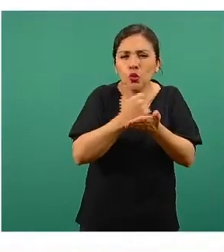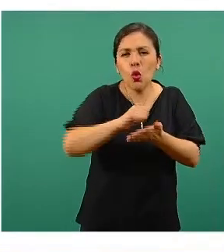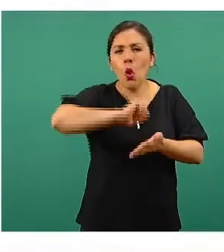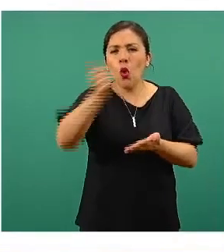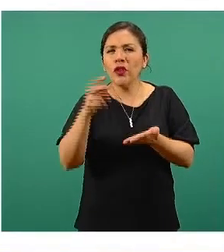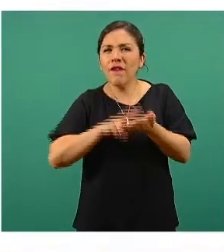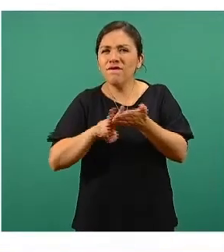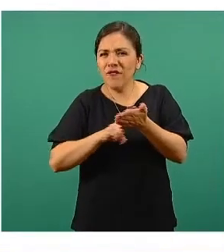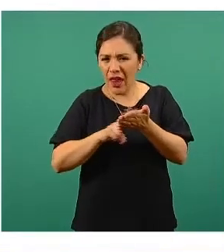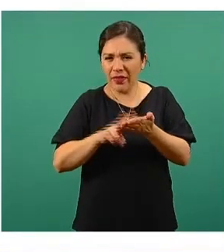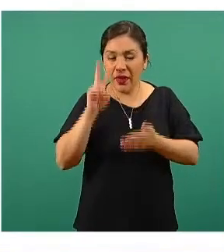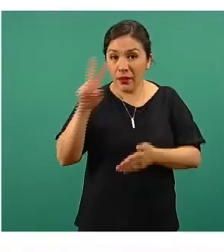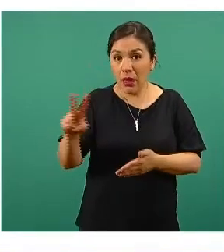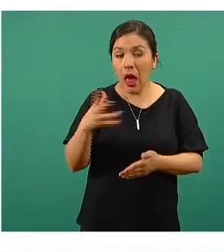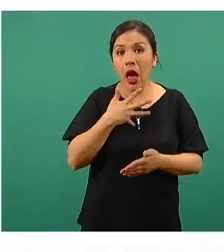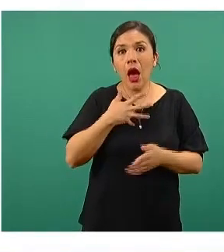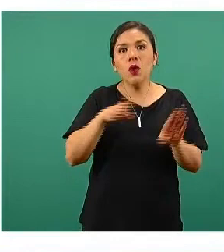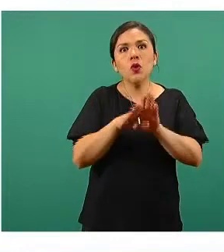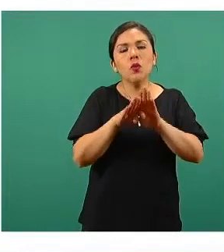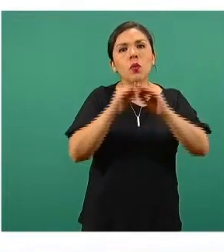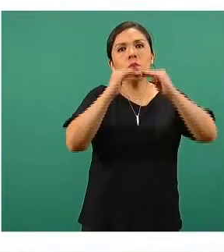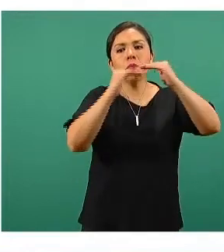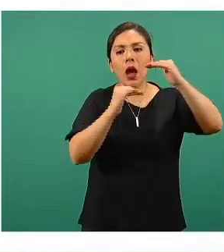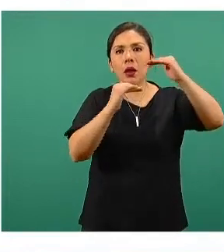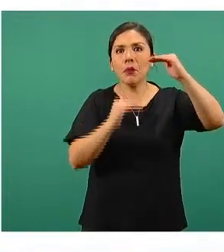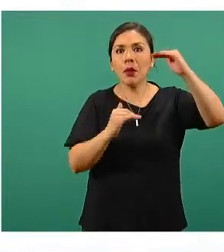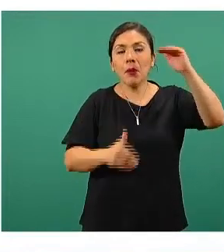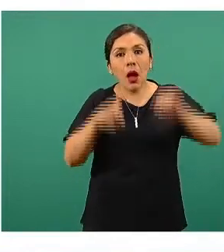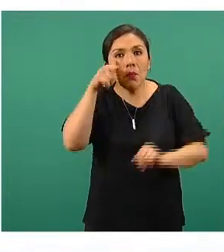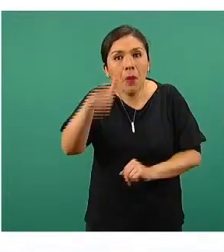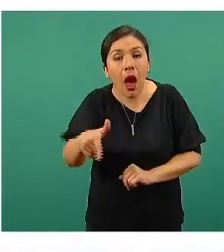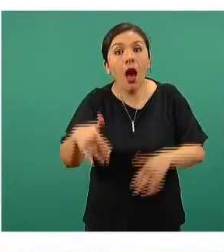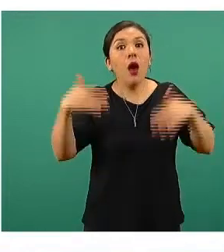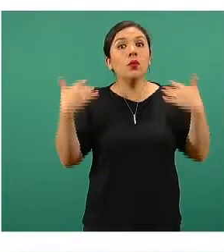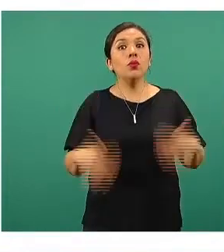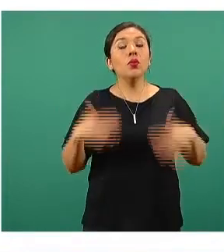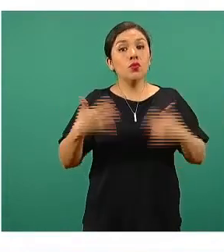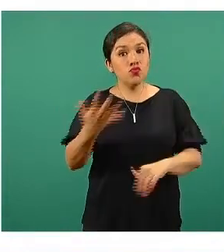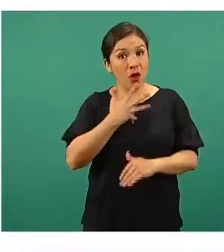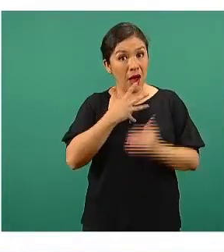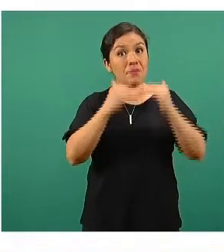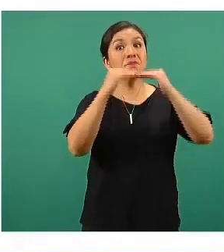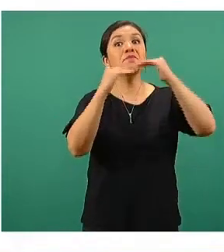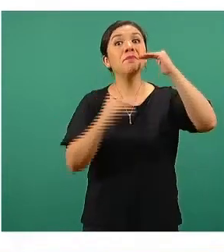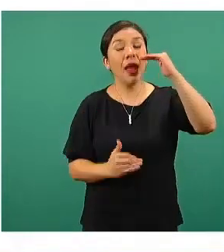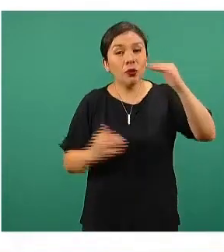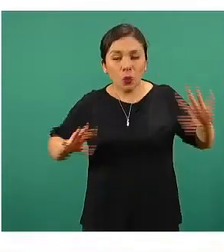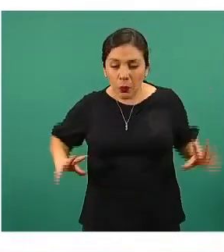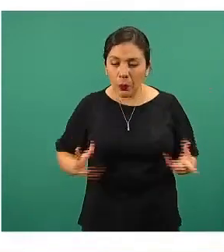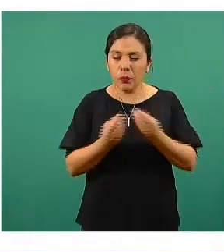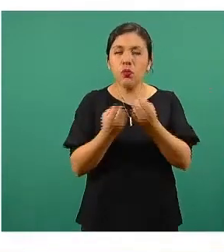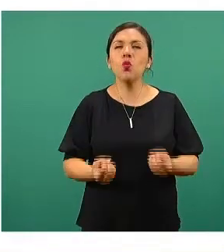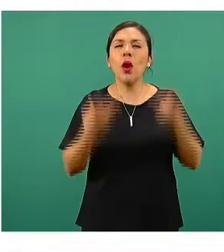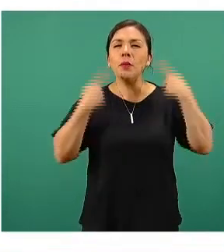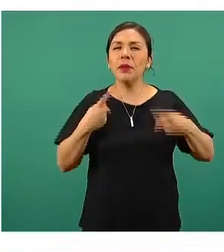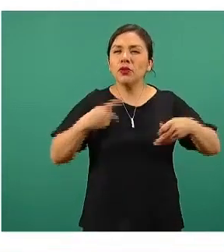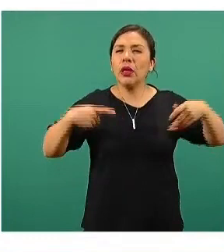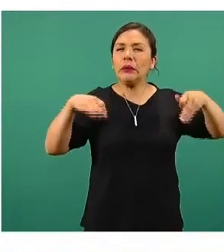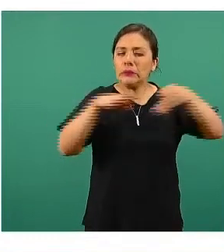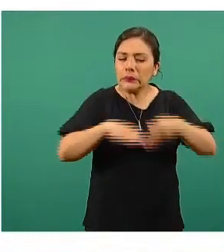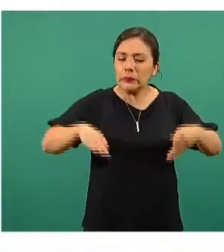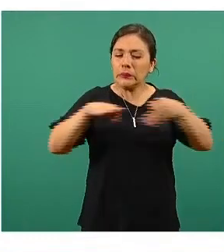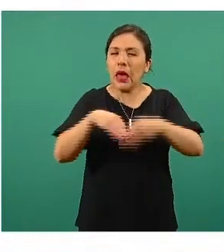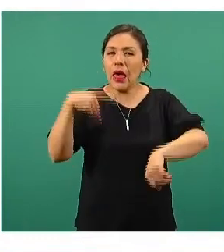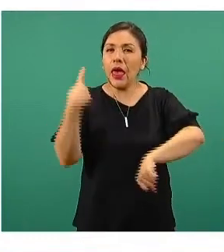línea en color verde, van hacia un descenso. Esto nos habla de una disminución de los casos incidentes, es decir, de los